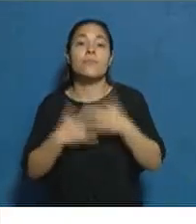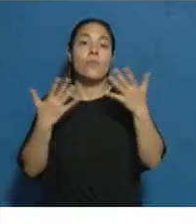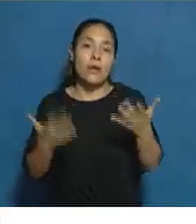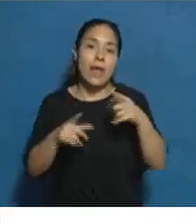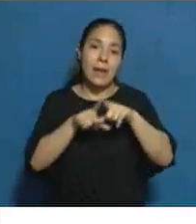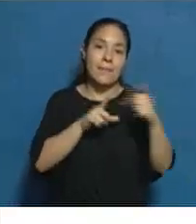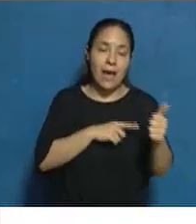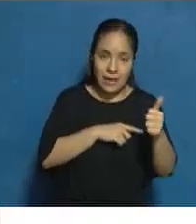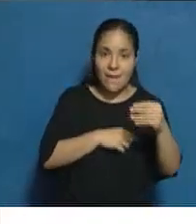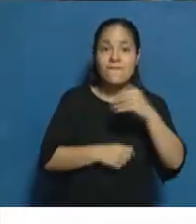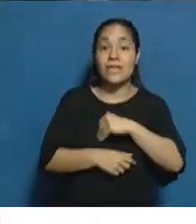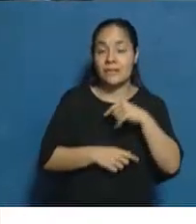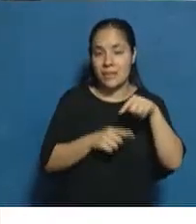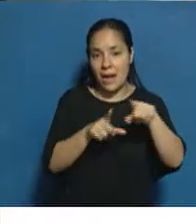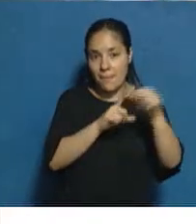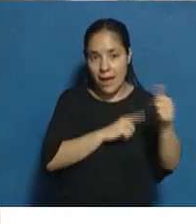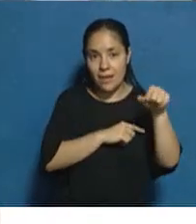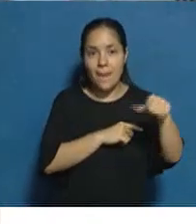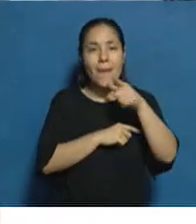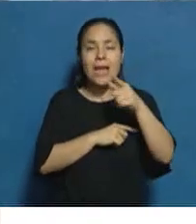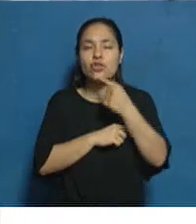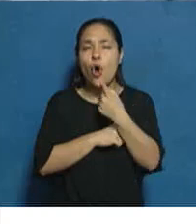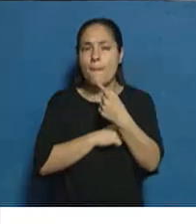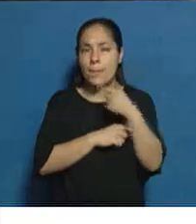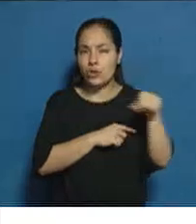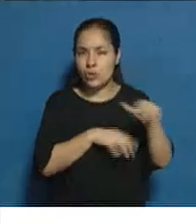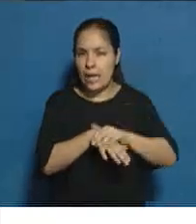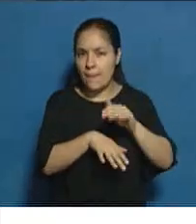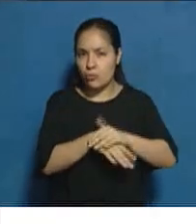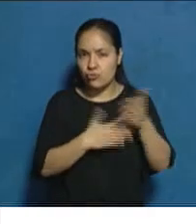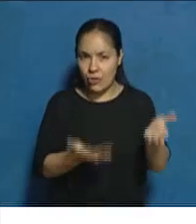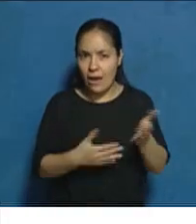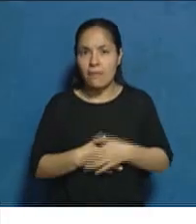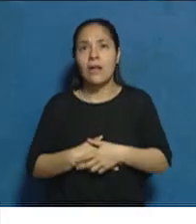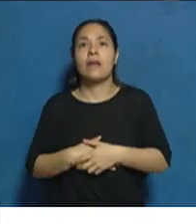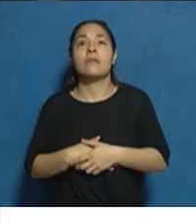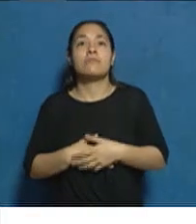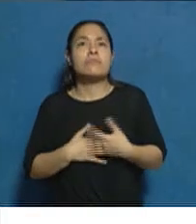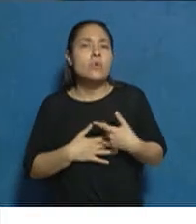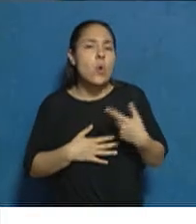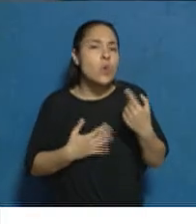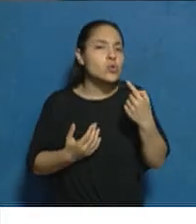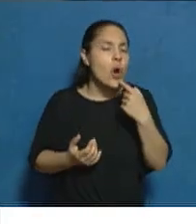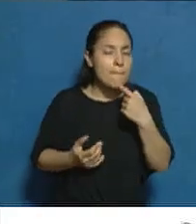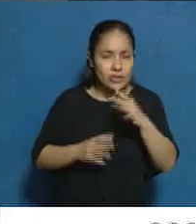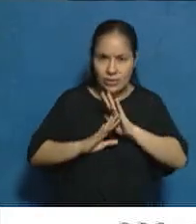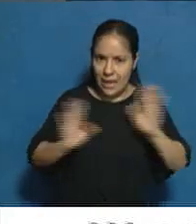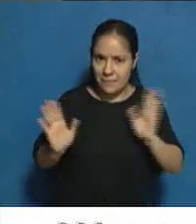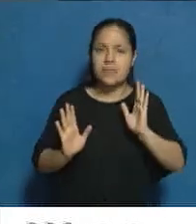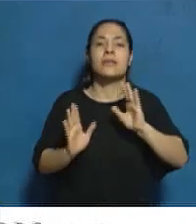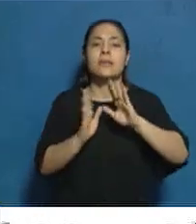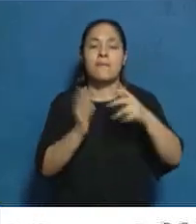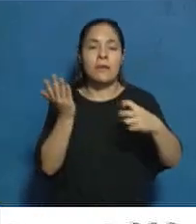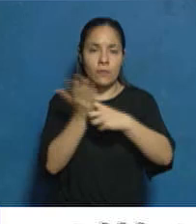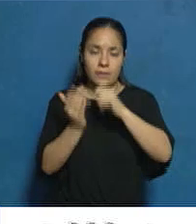víctima de Chávez es una de las sospechosas de esta investigación. Por el momento, simplemente sospechosa, ya lo vamos a escuchar la explicación del